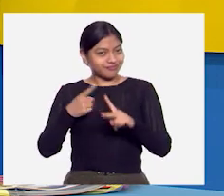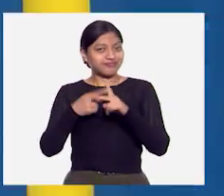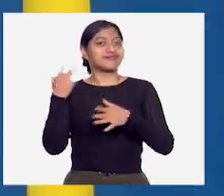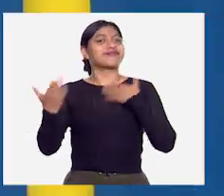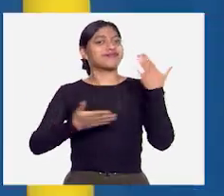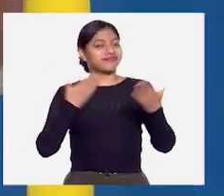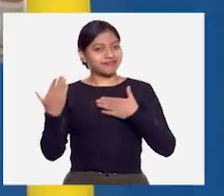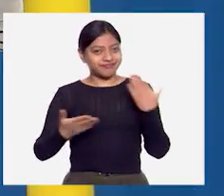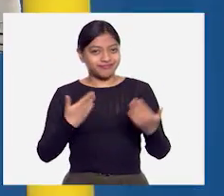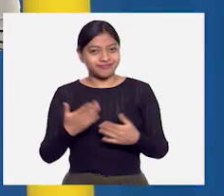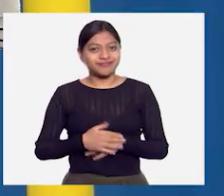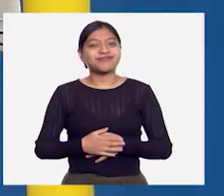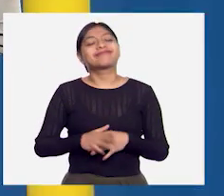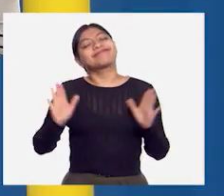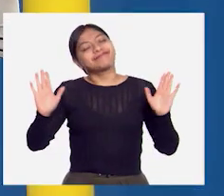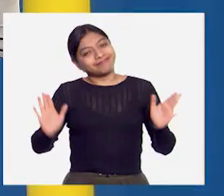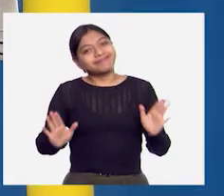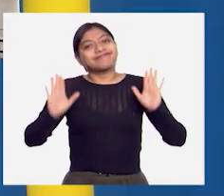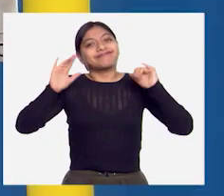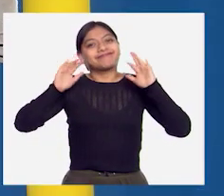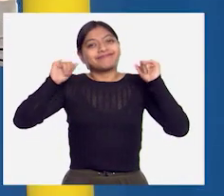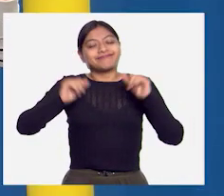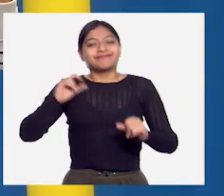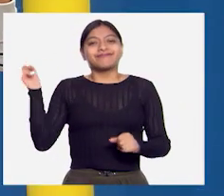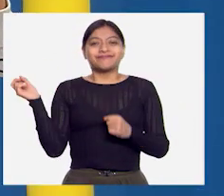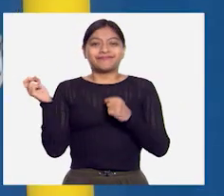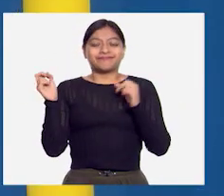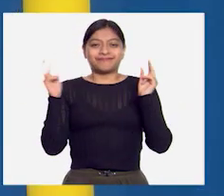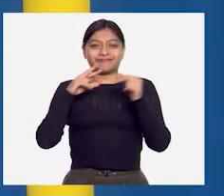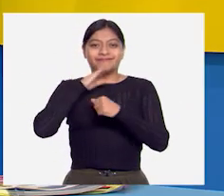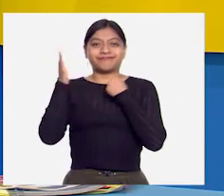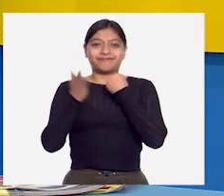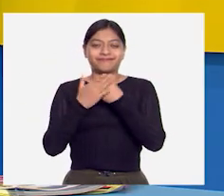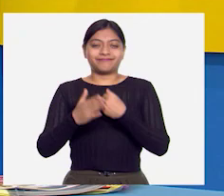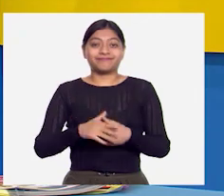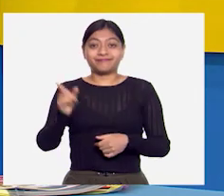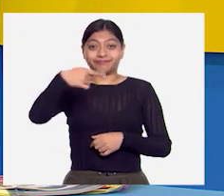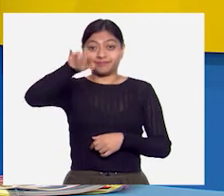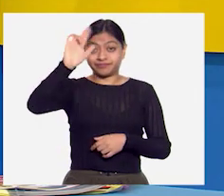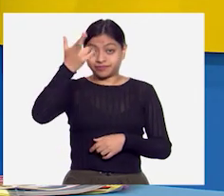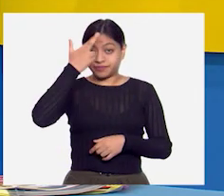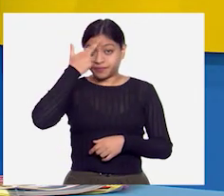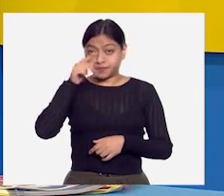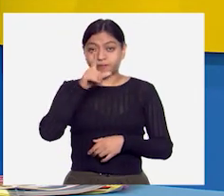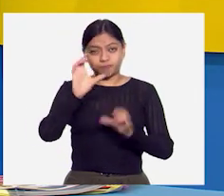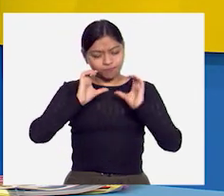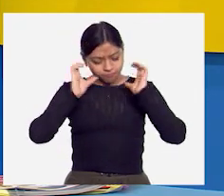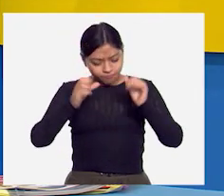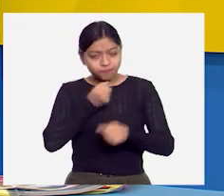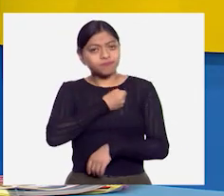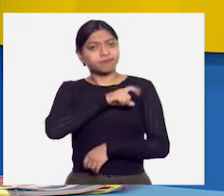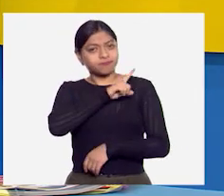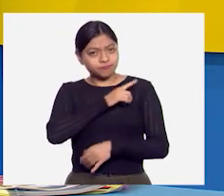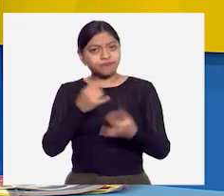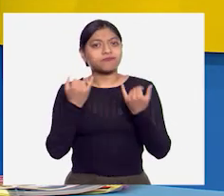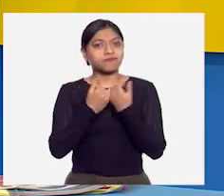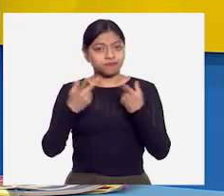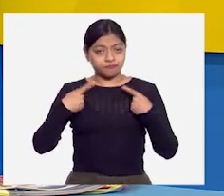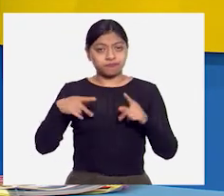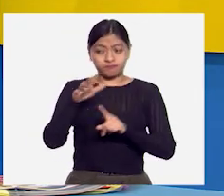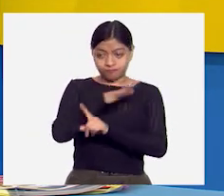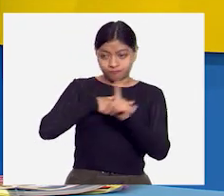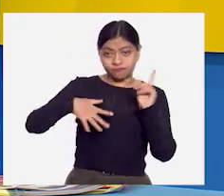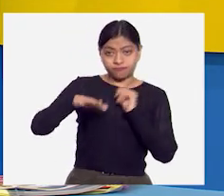divertidas. Así es, nos despedimos y nos vemos hasta la próxima sesión. Recuerda, cuida de tu salud, cuida de las personas que están